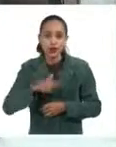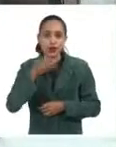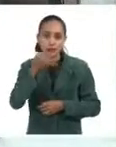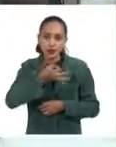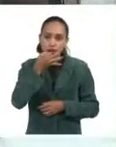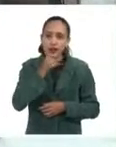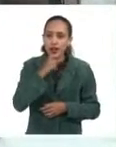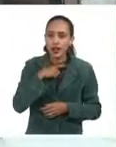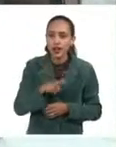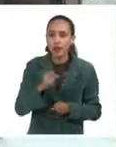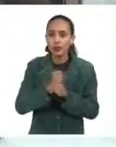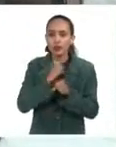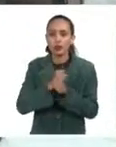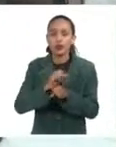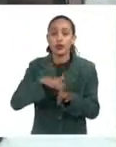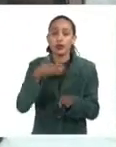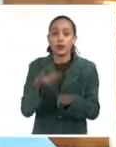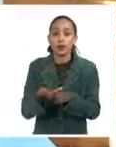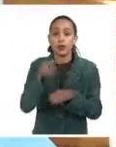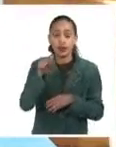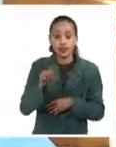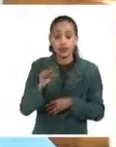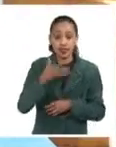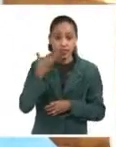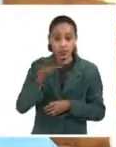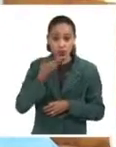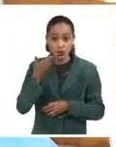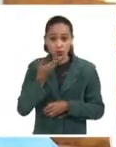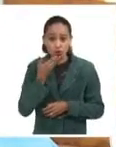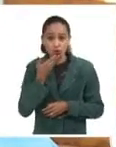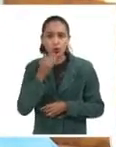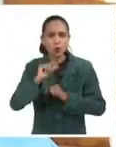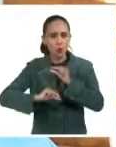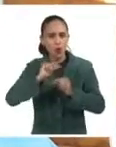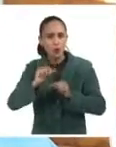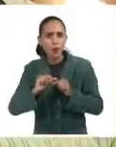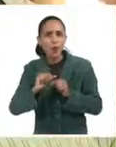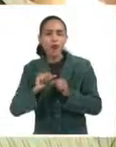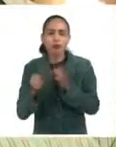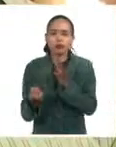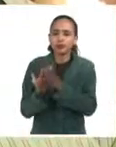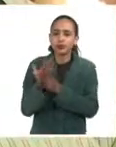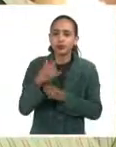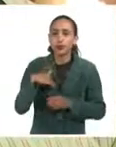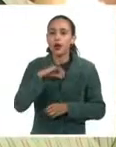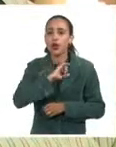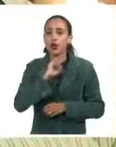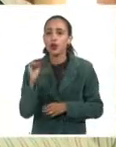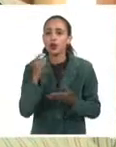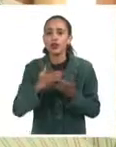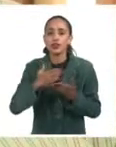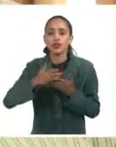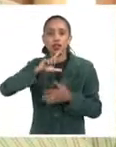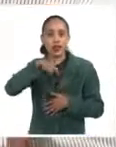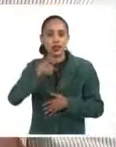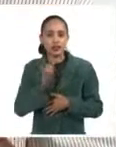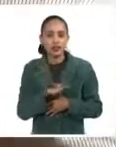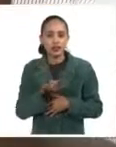ejemplos y acciones que luego de aquel memorable discurso vieron su fruto, logros como la enseñanza artística y sus